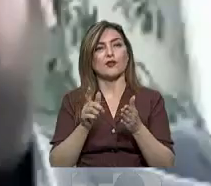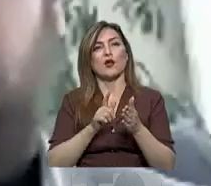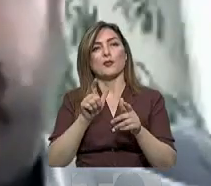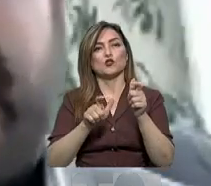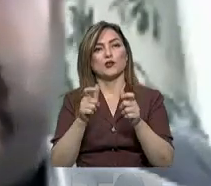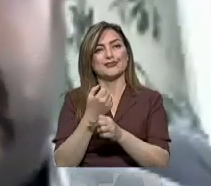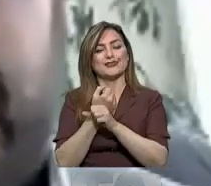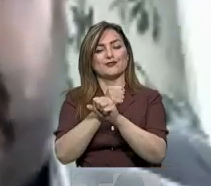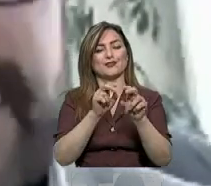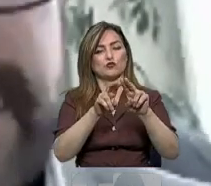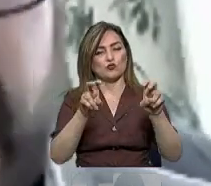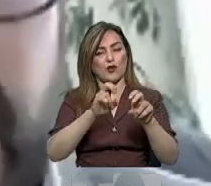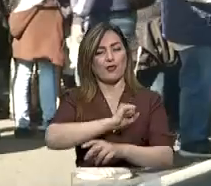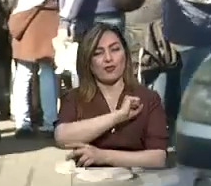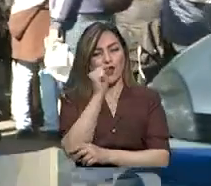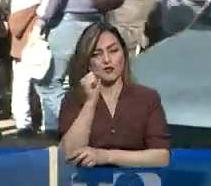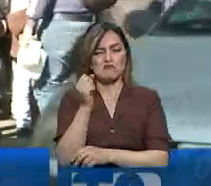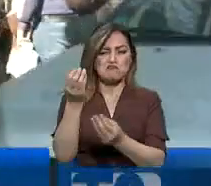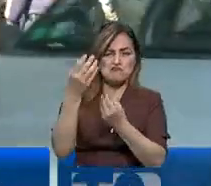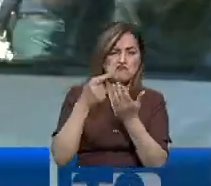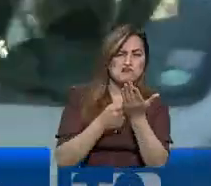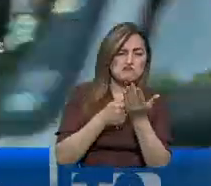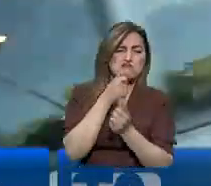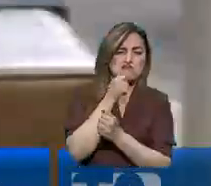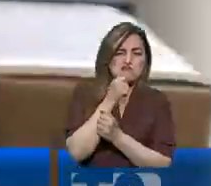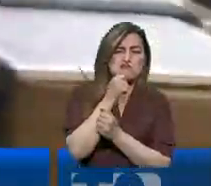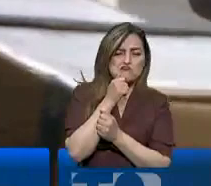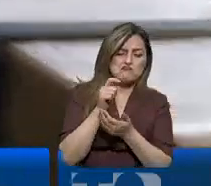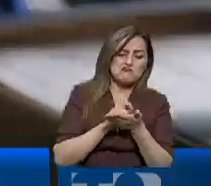derecho y defensa de la naturaleza como aportes para el análisis.